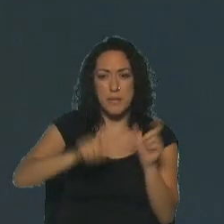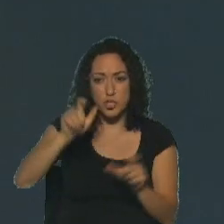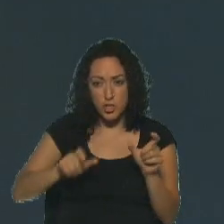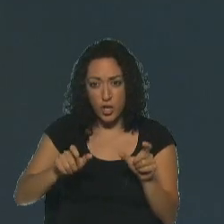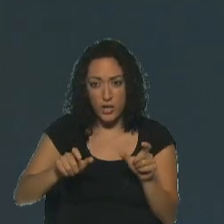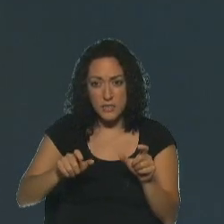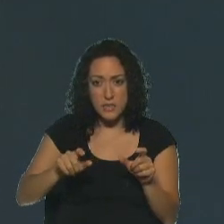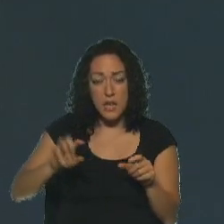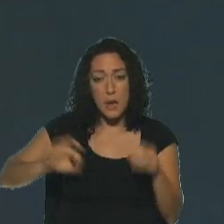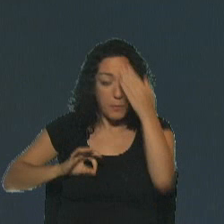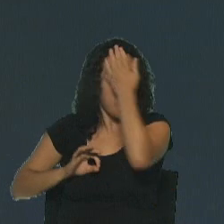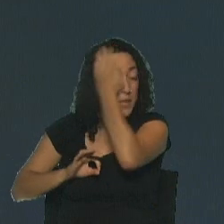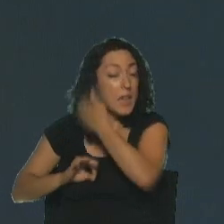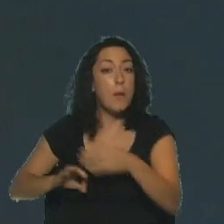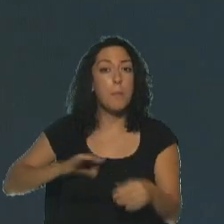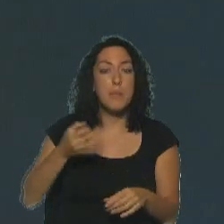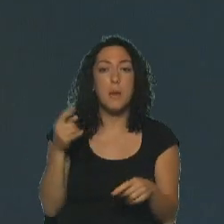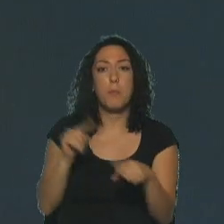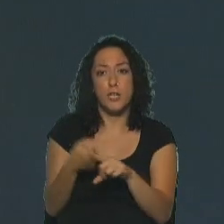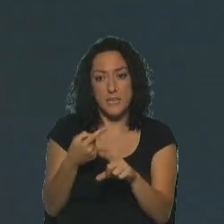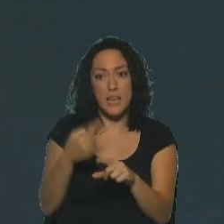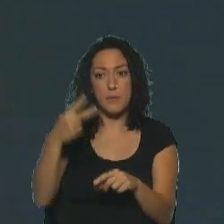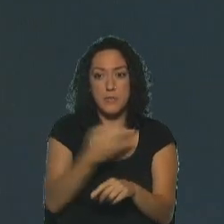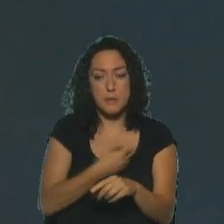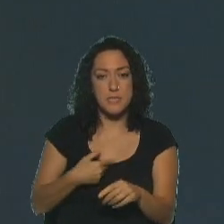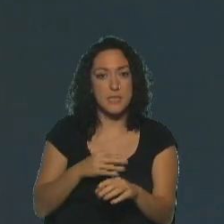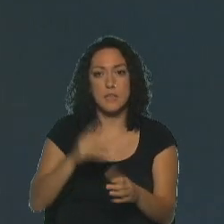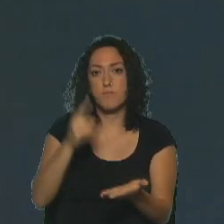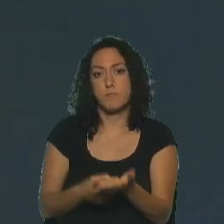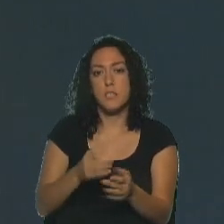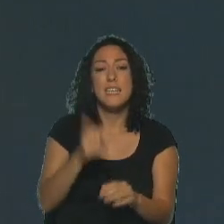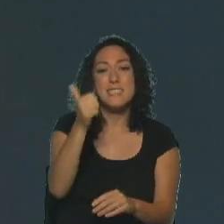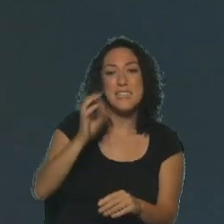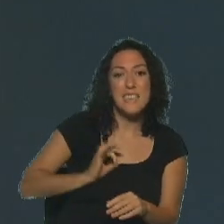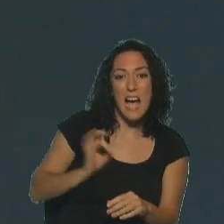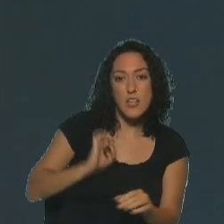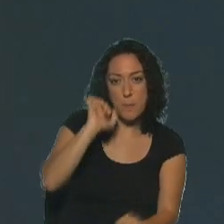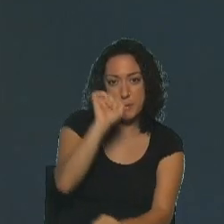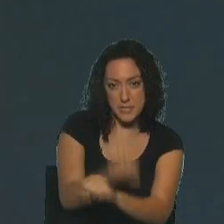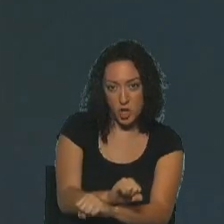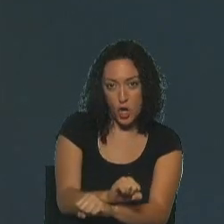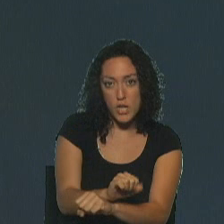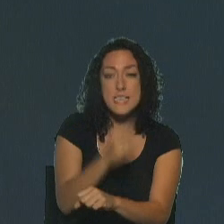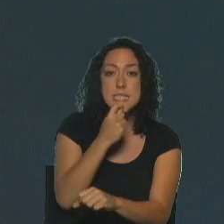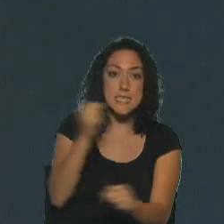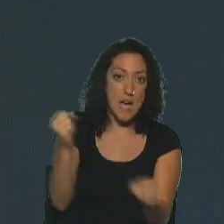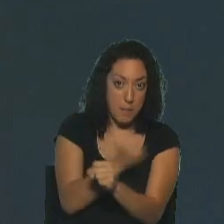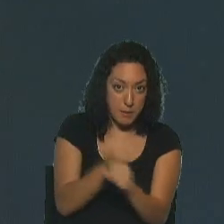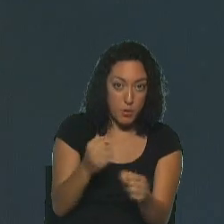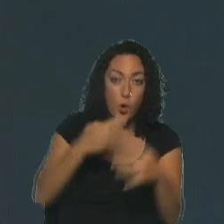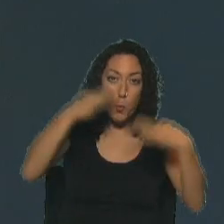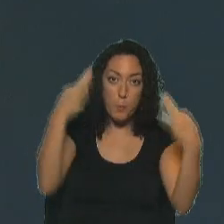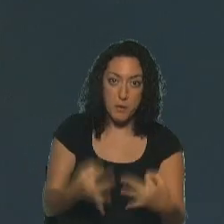terminar con la vida política de la principal dirigente. ¿Y la condena cuál es? La condena es de 6 años de prisión, en el caso de quedar firme es de